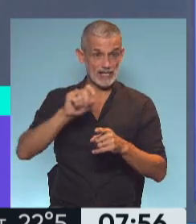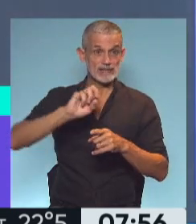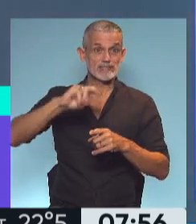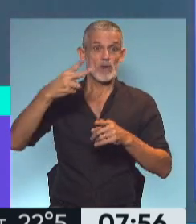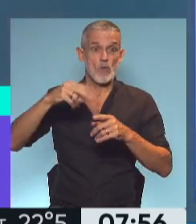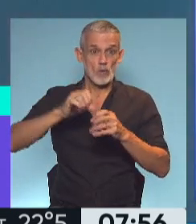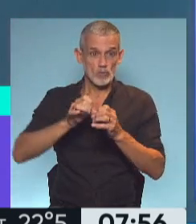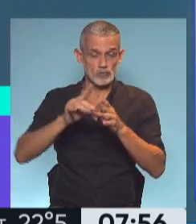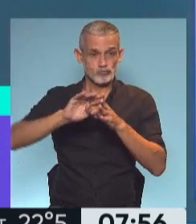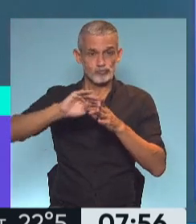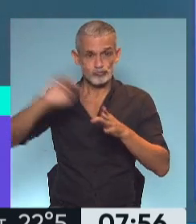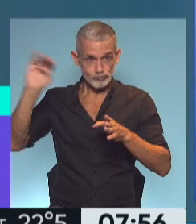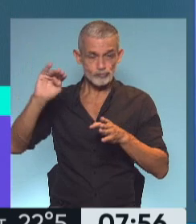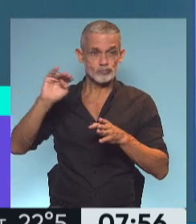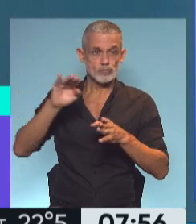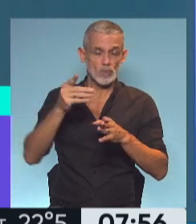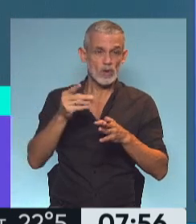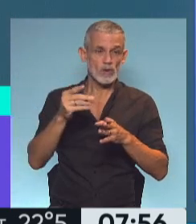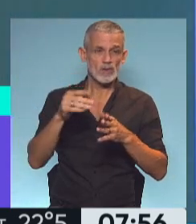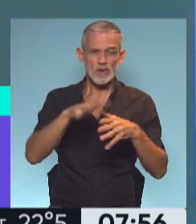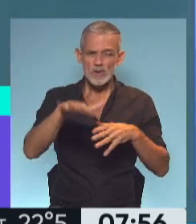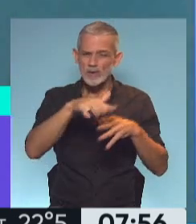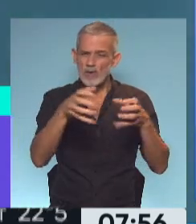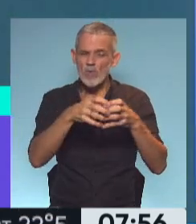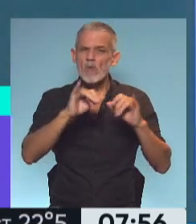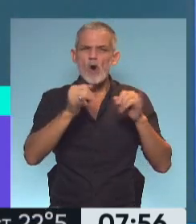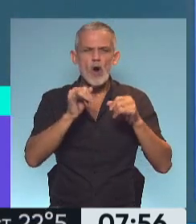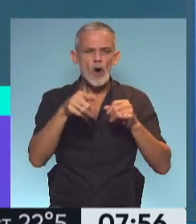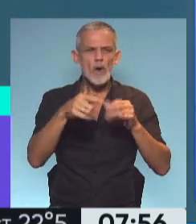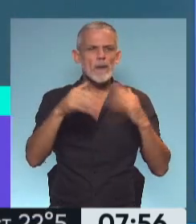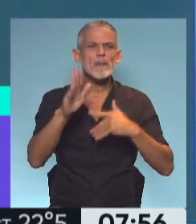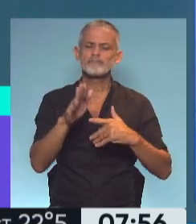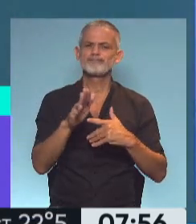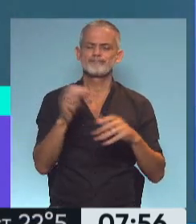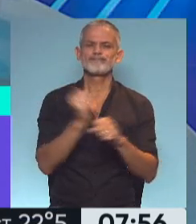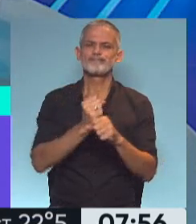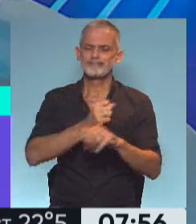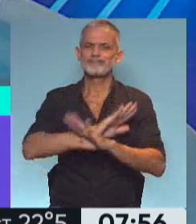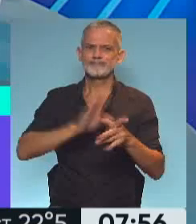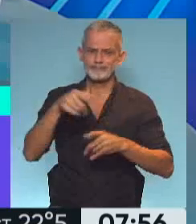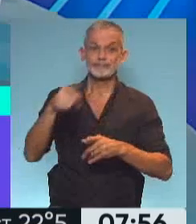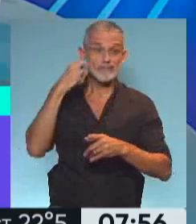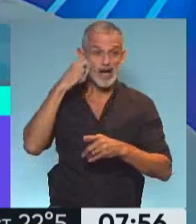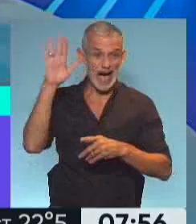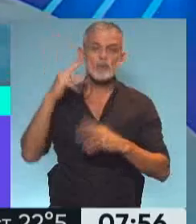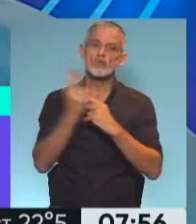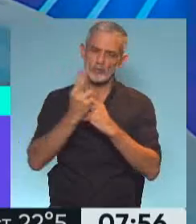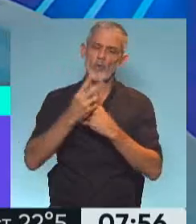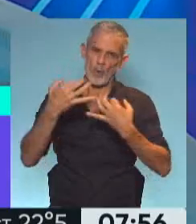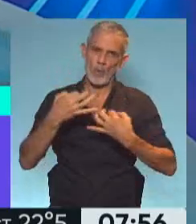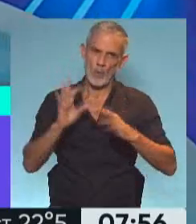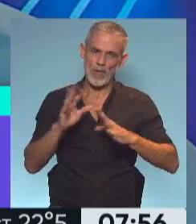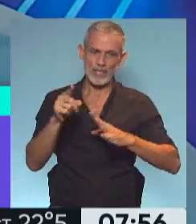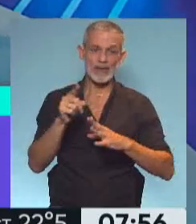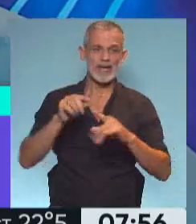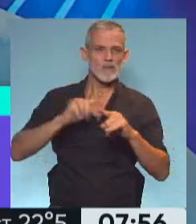que venimos viendo de las poblaciones más jóvenes afectadas, lo que hacen es ratificar que los adultos mayores se cuidan mucho y que